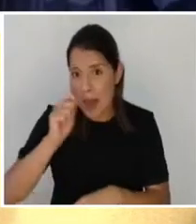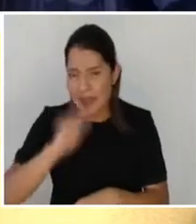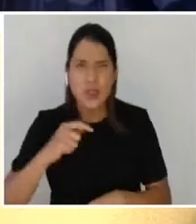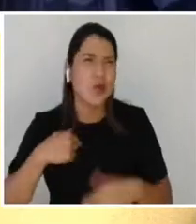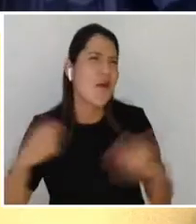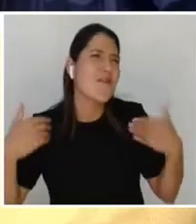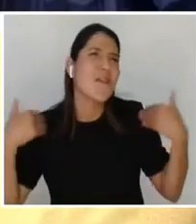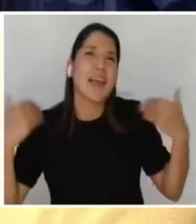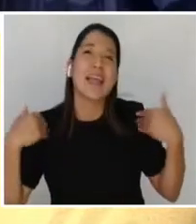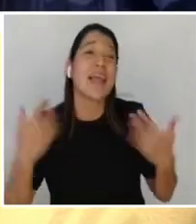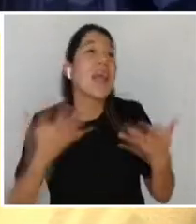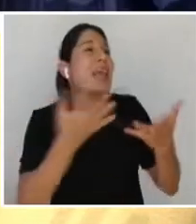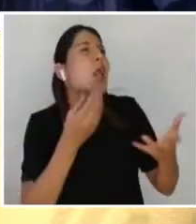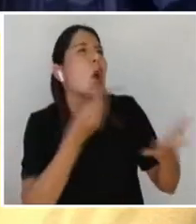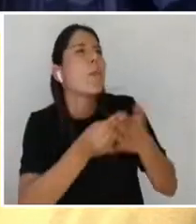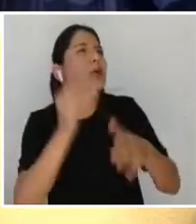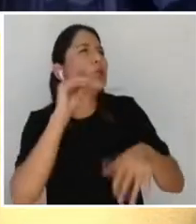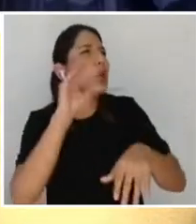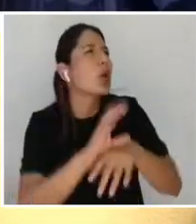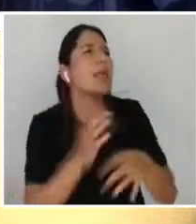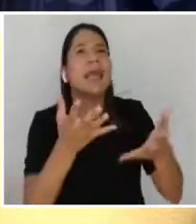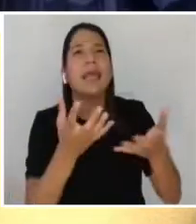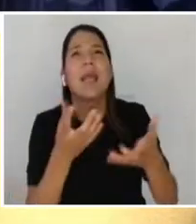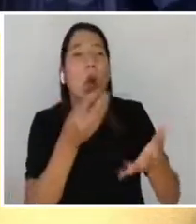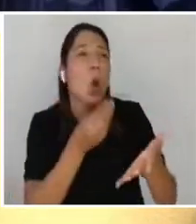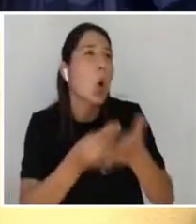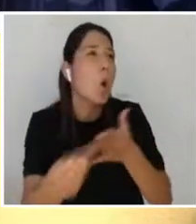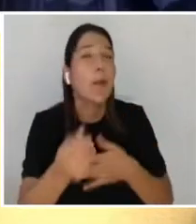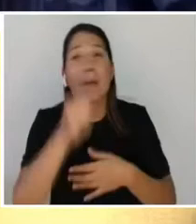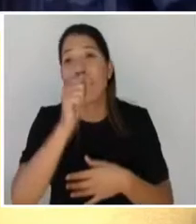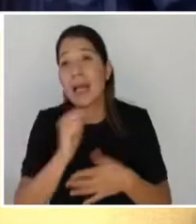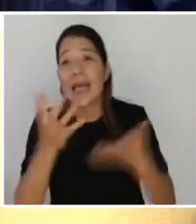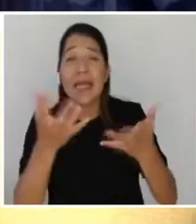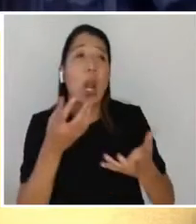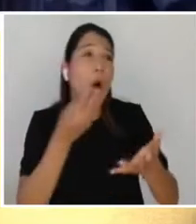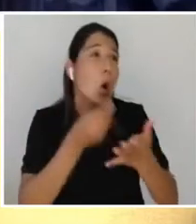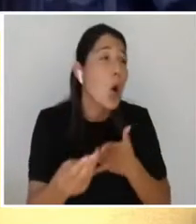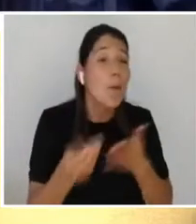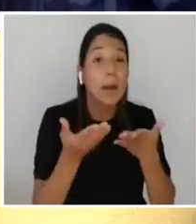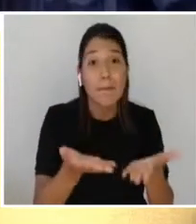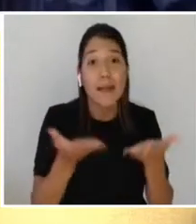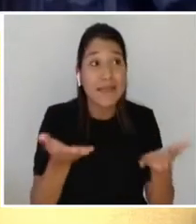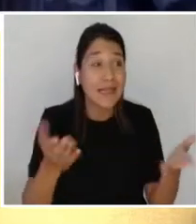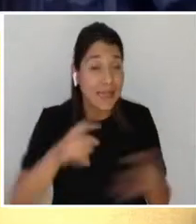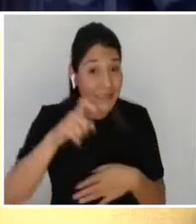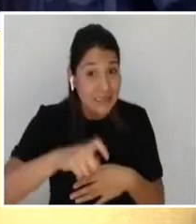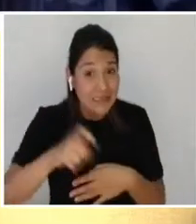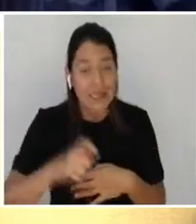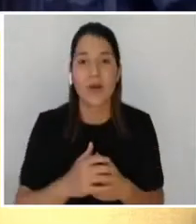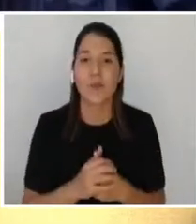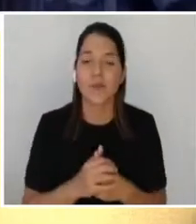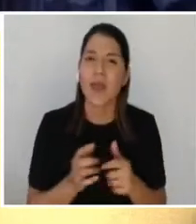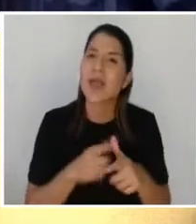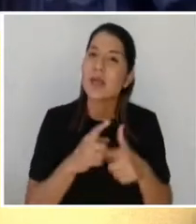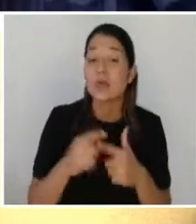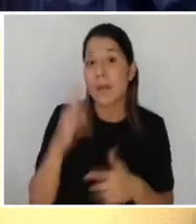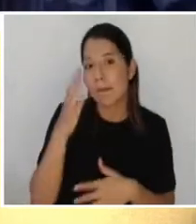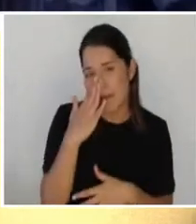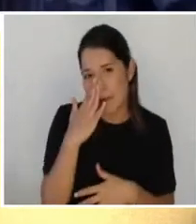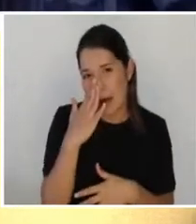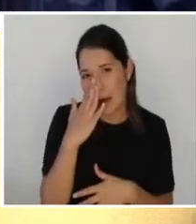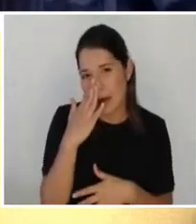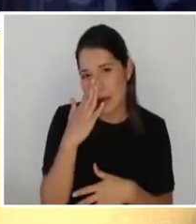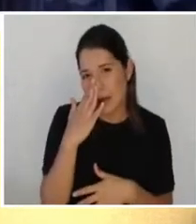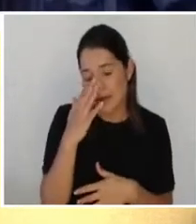me compre chocolate, quiero que me compre paletas, quiero que me compre los materiales necesarios. Y mami, viendo solo la plata que